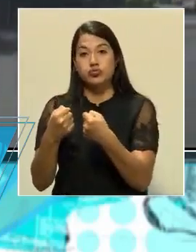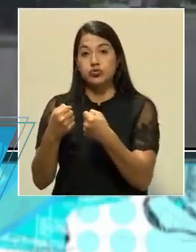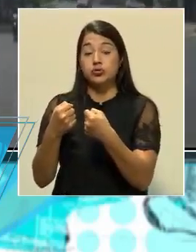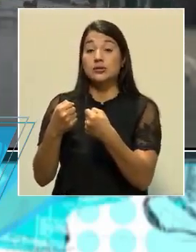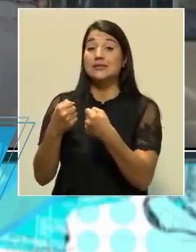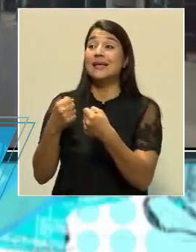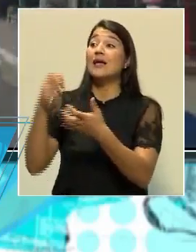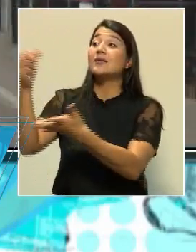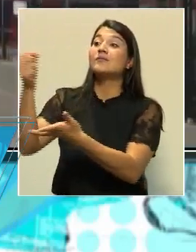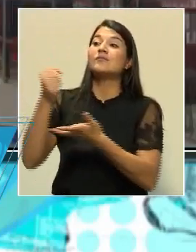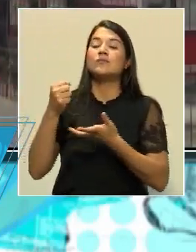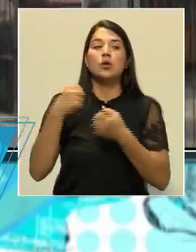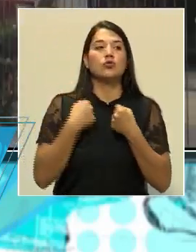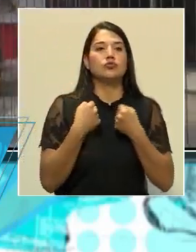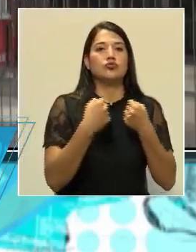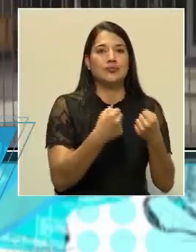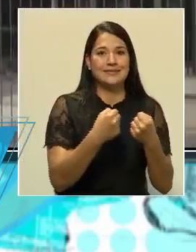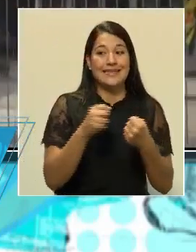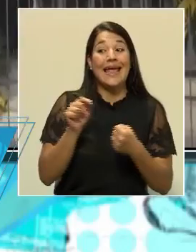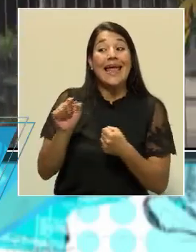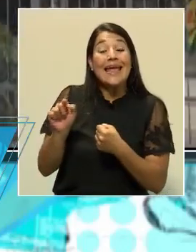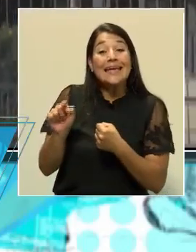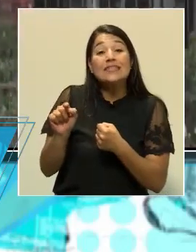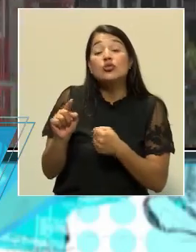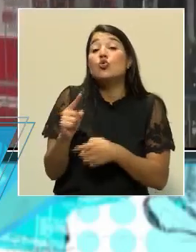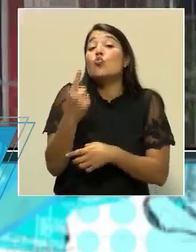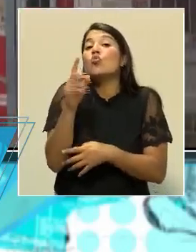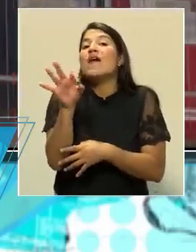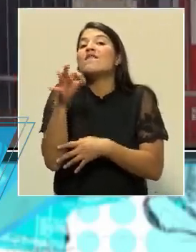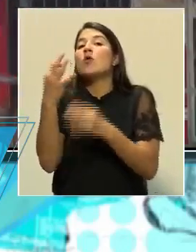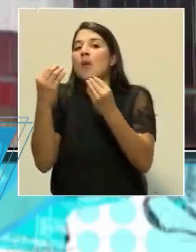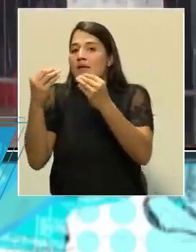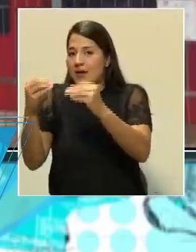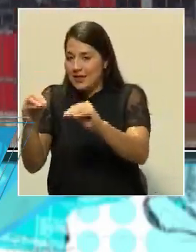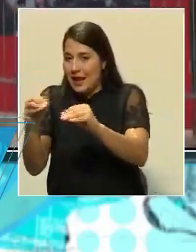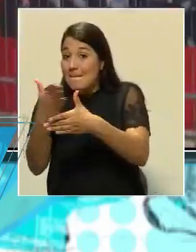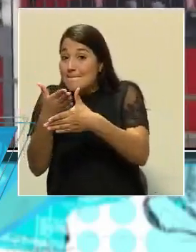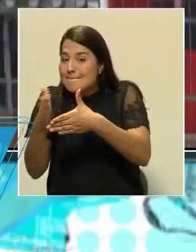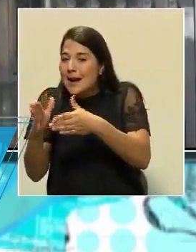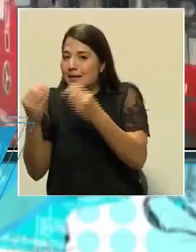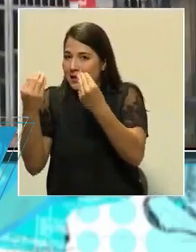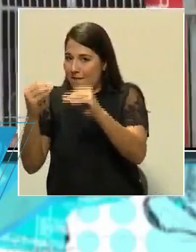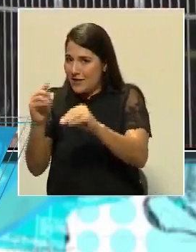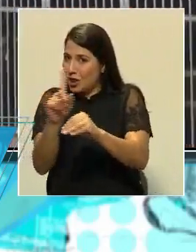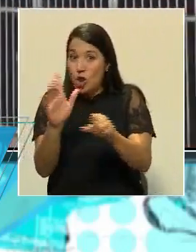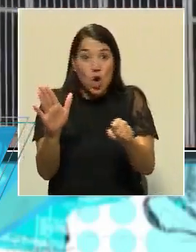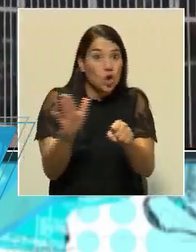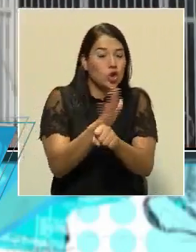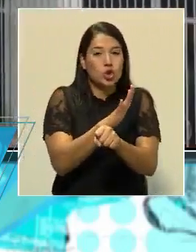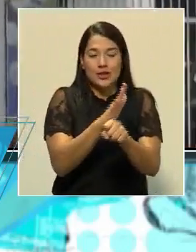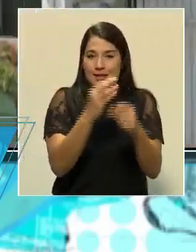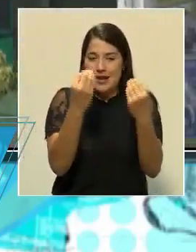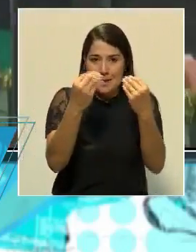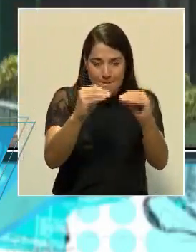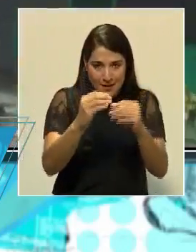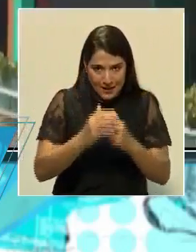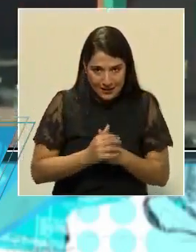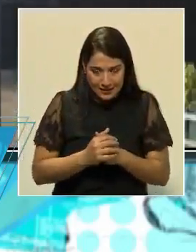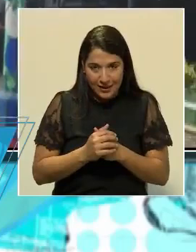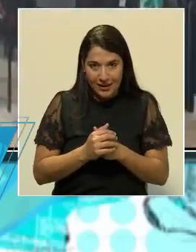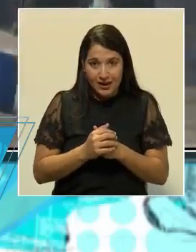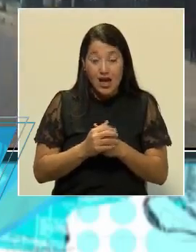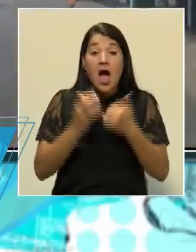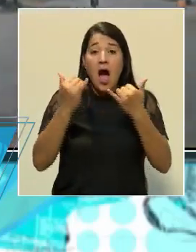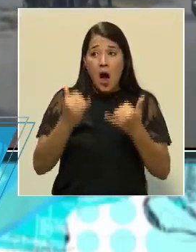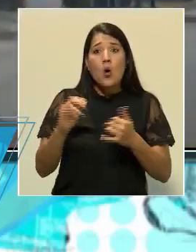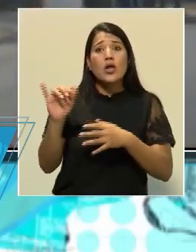las ventas, no el total de las ventas. Por el canal del autoservicio, del delivery, se maneja